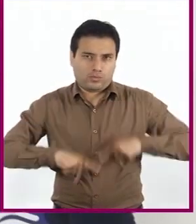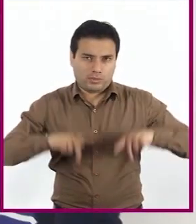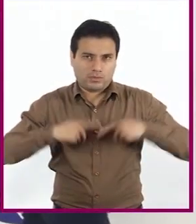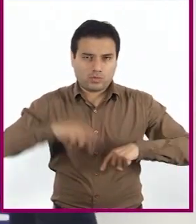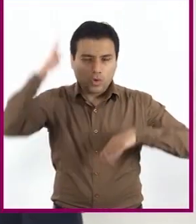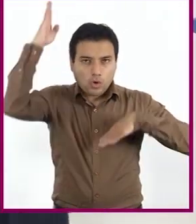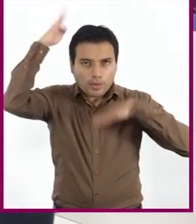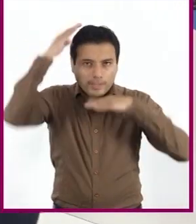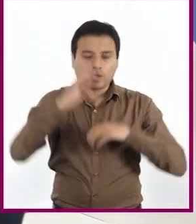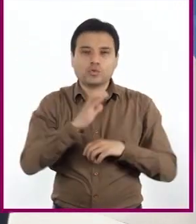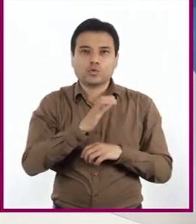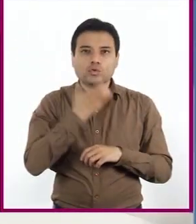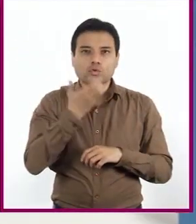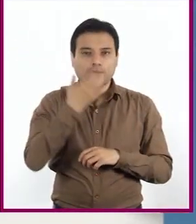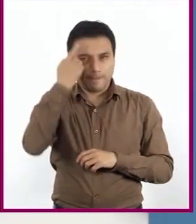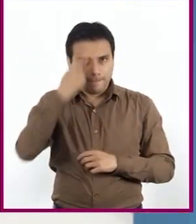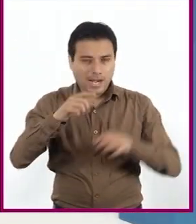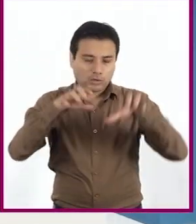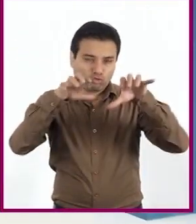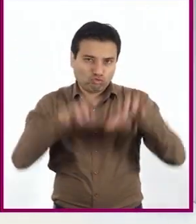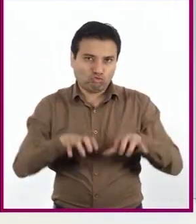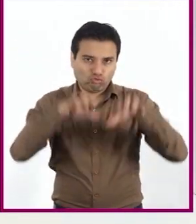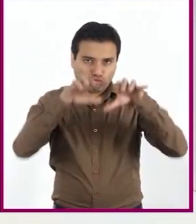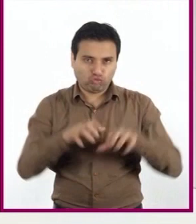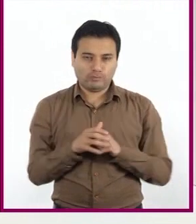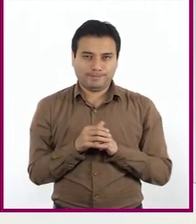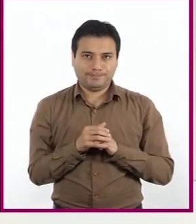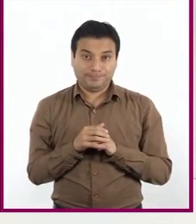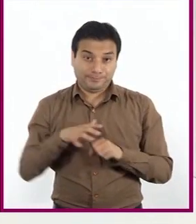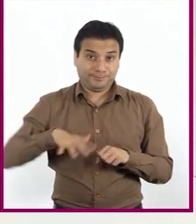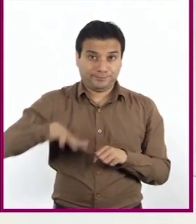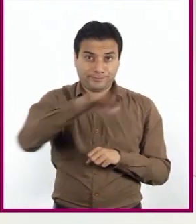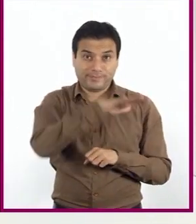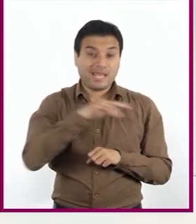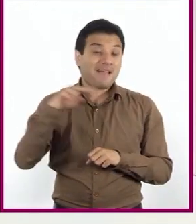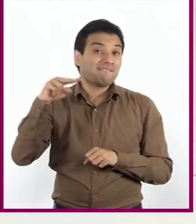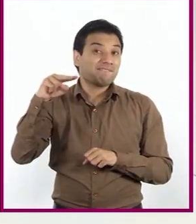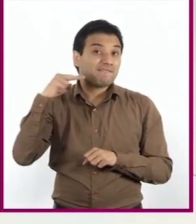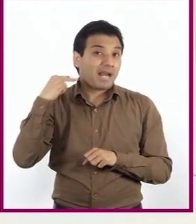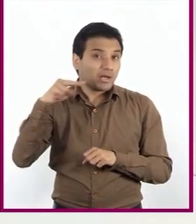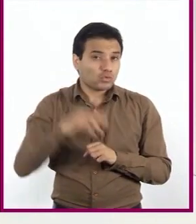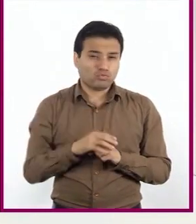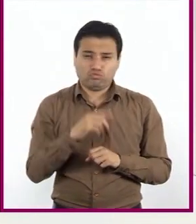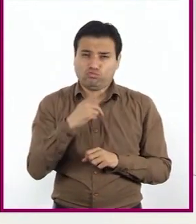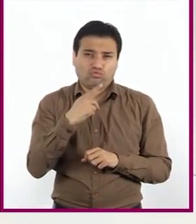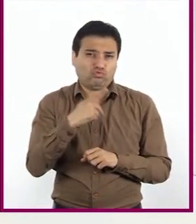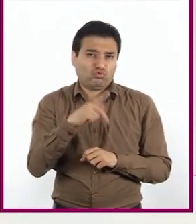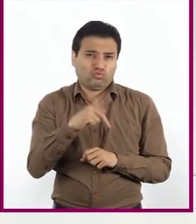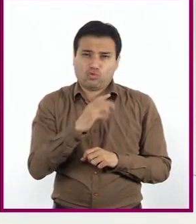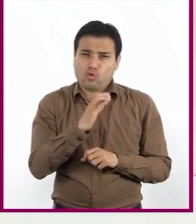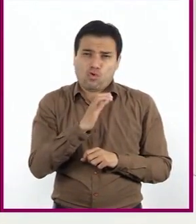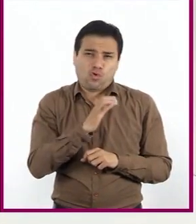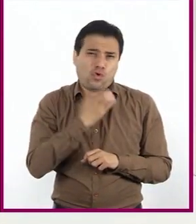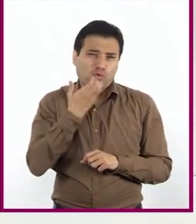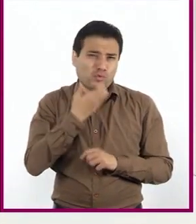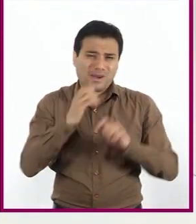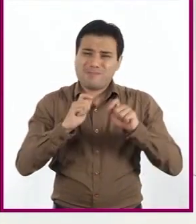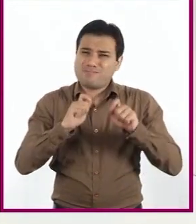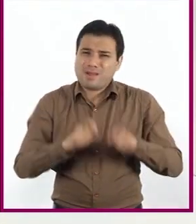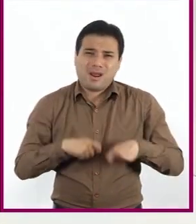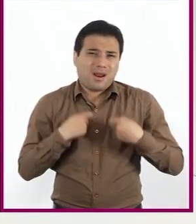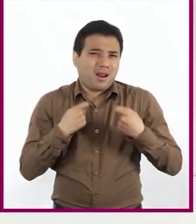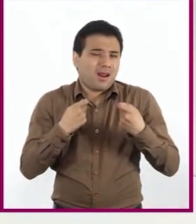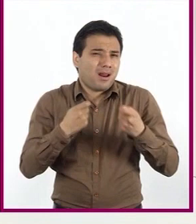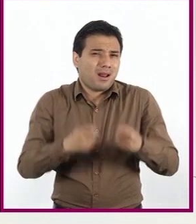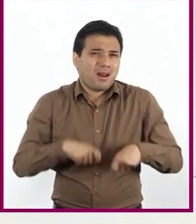Santiago de Tuxtla, Veracruz, es testigo de una de las manifestaciones culturales más arraigadas y significativas de la